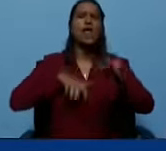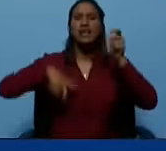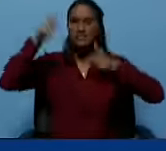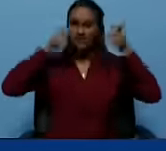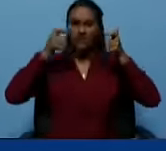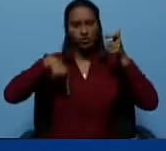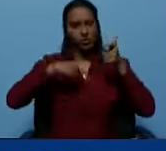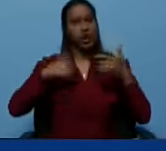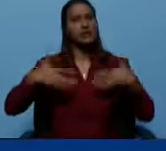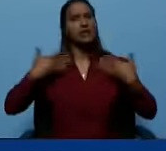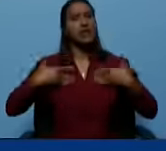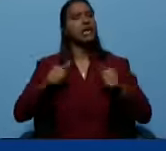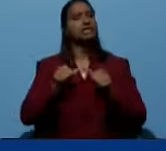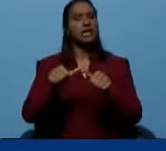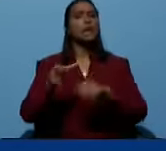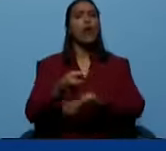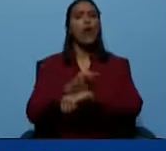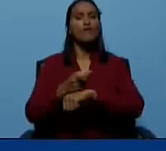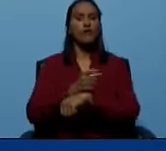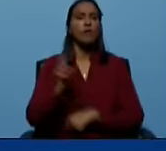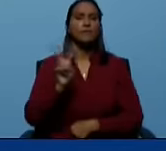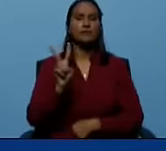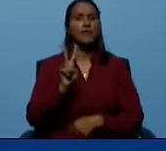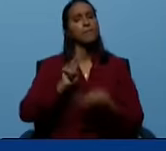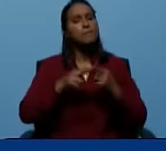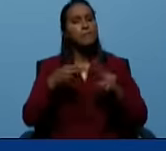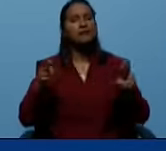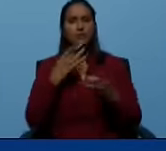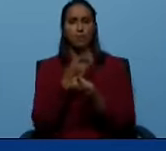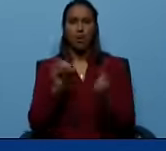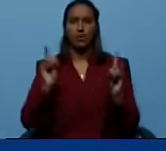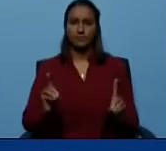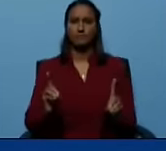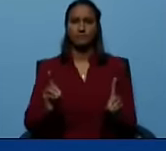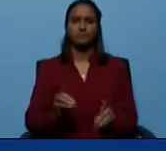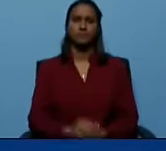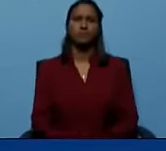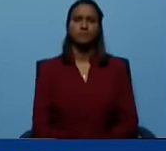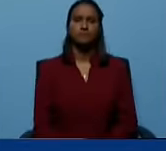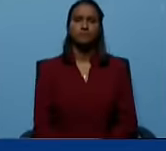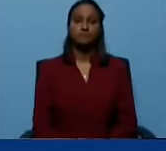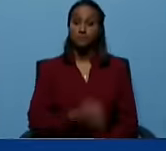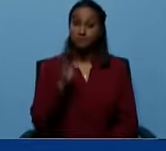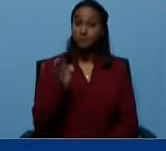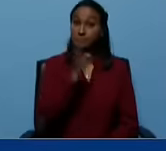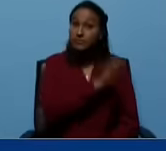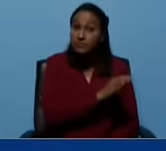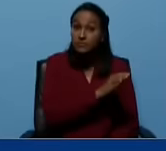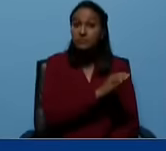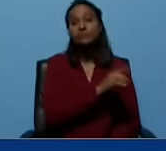seguiremos gobernando este país en paz y en democracia. La siguiente pregunta por